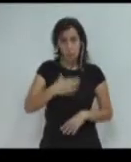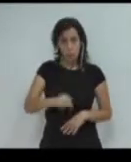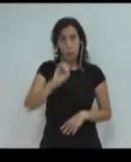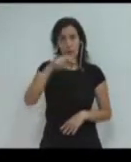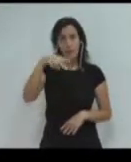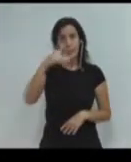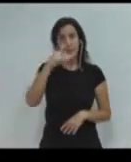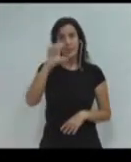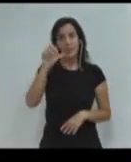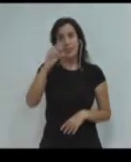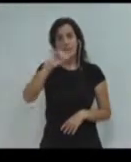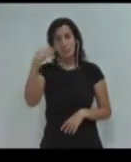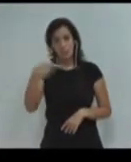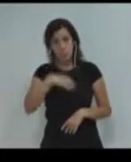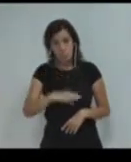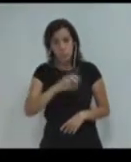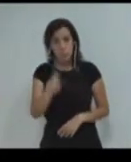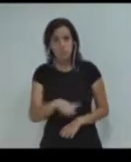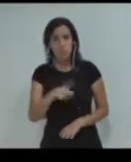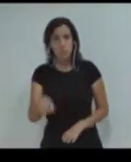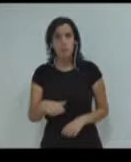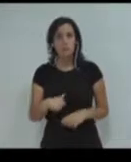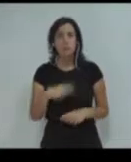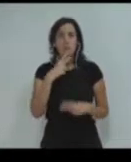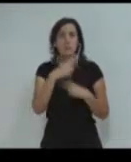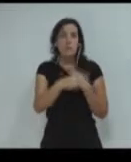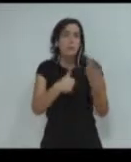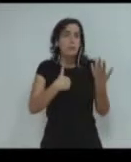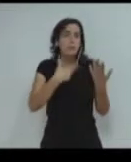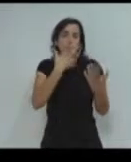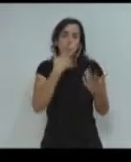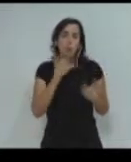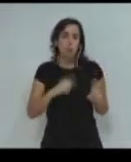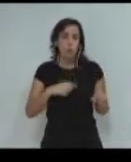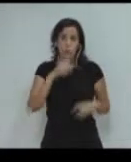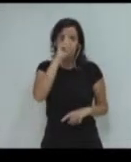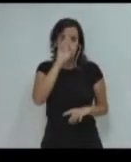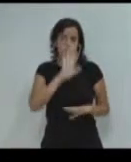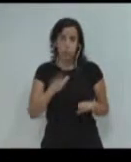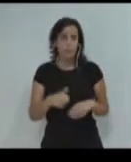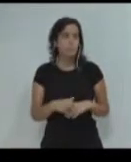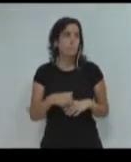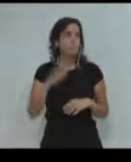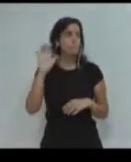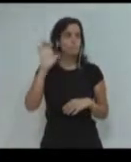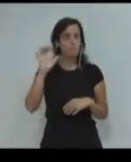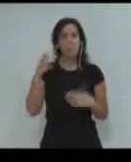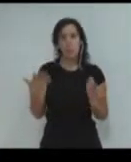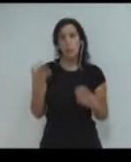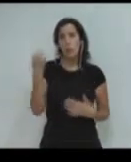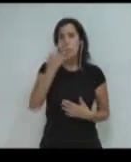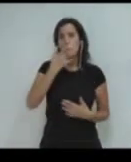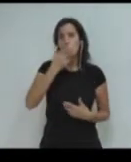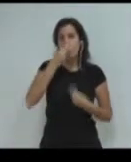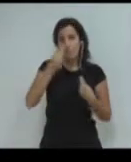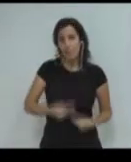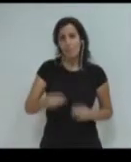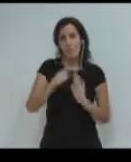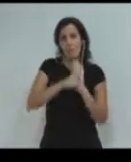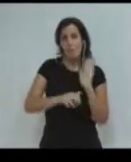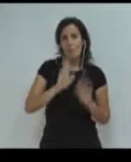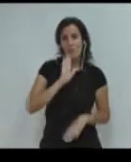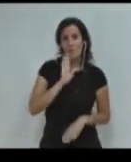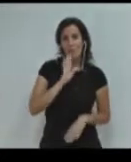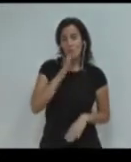O también bueno, ahí yo Ya ya es todo lo el mundo, desconozco, sí. ¿no? Pero Claro, es conocer bien el programa Pero de es- InDesign. es Que es un conocerlo